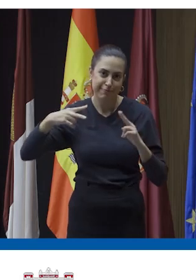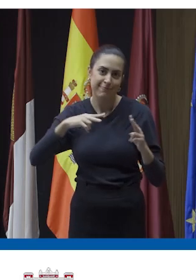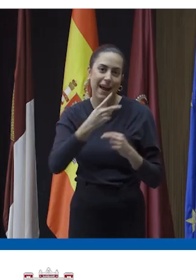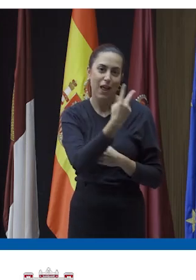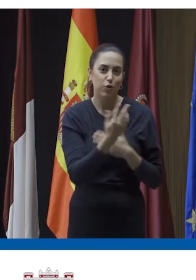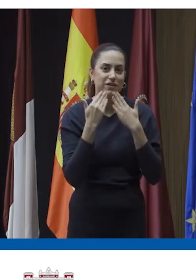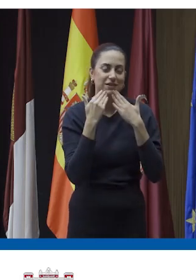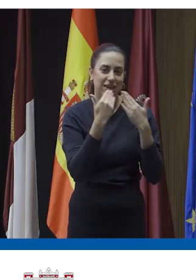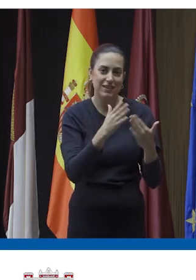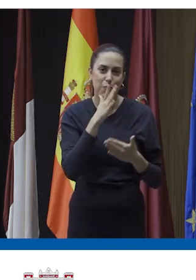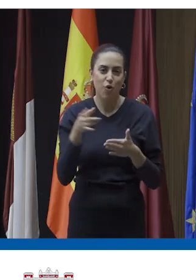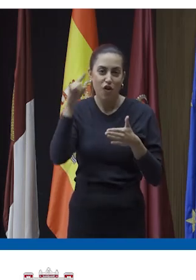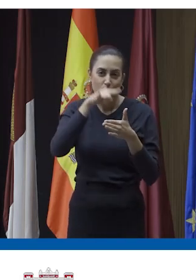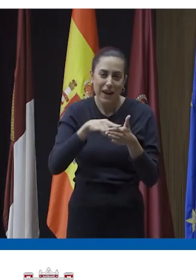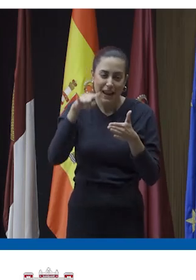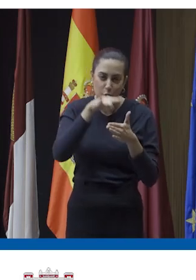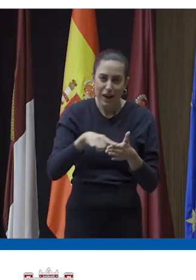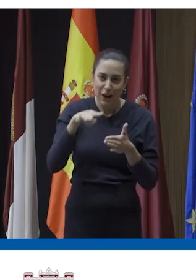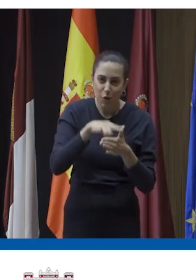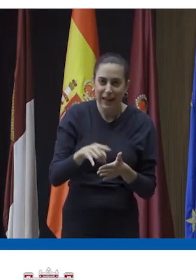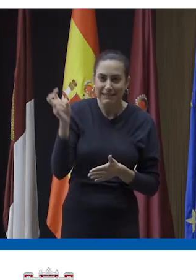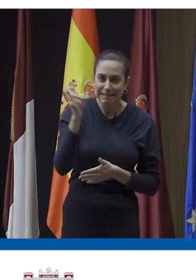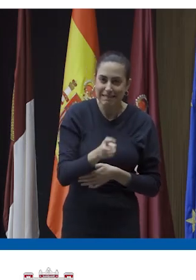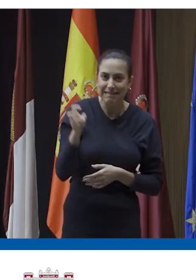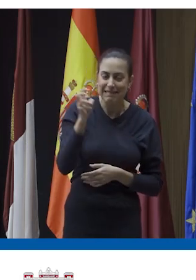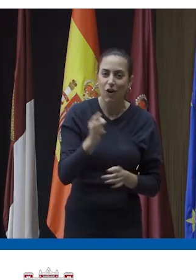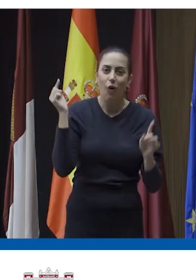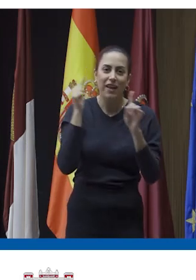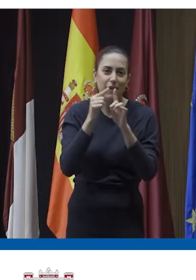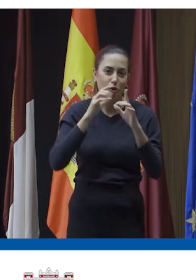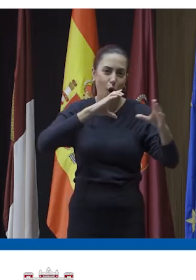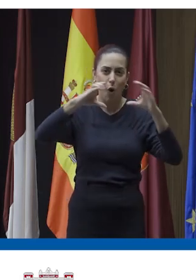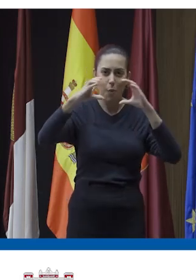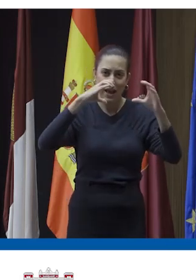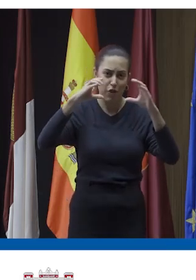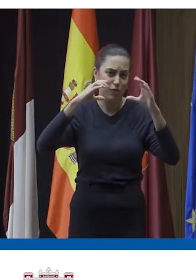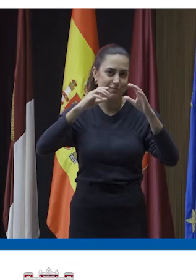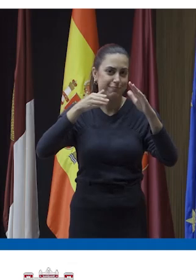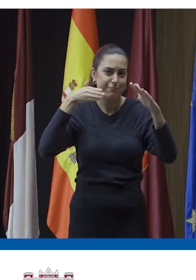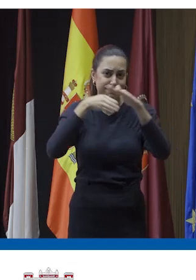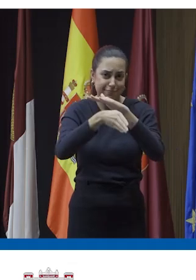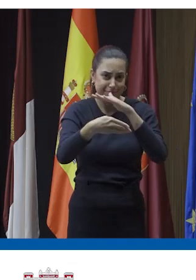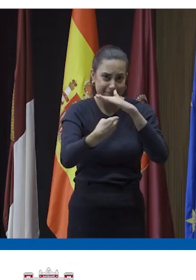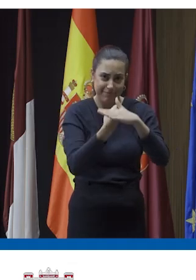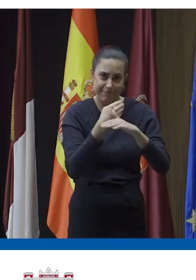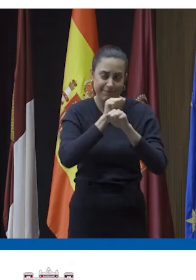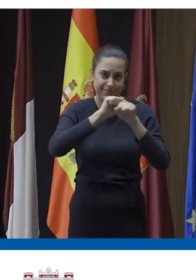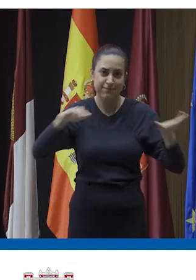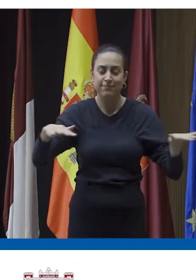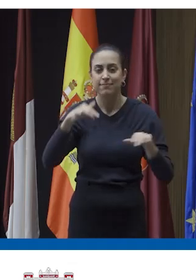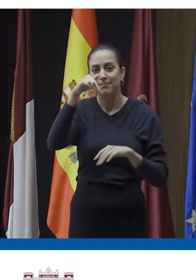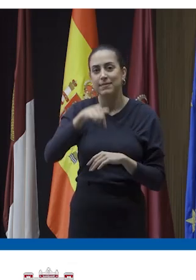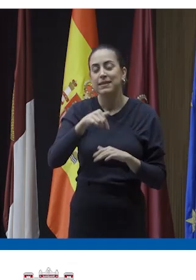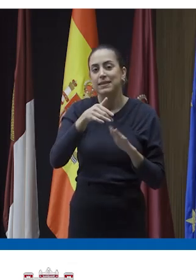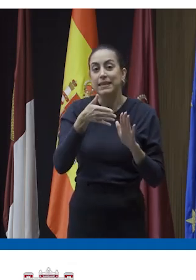signos, que un lunes más están aquí para hacer llegar estas conferencias, estos conocimientos